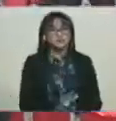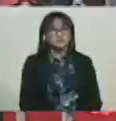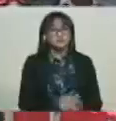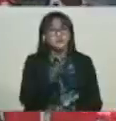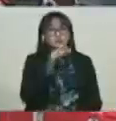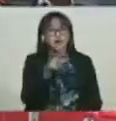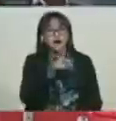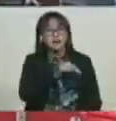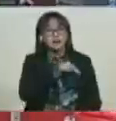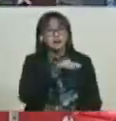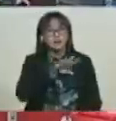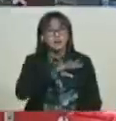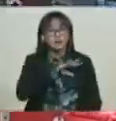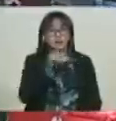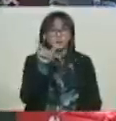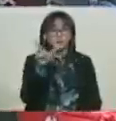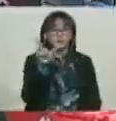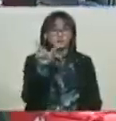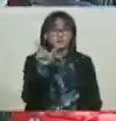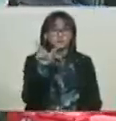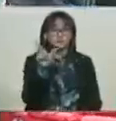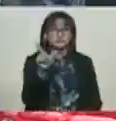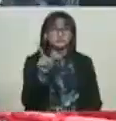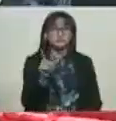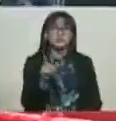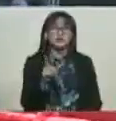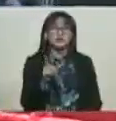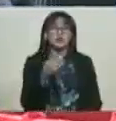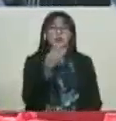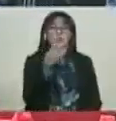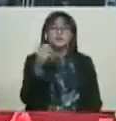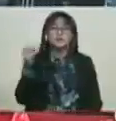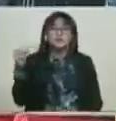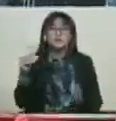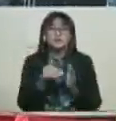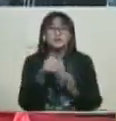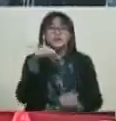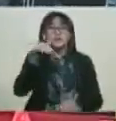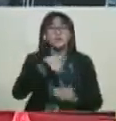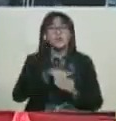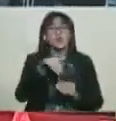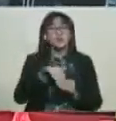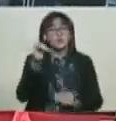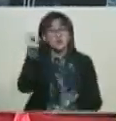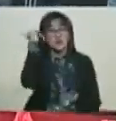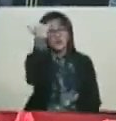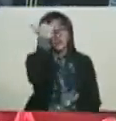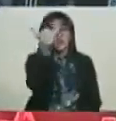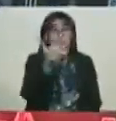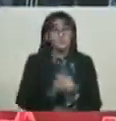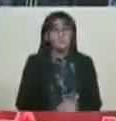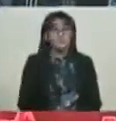carne del partido estamos hablando de 400 mil votos en yaracuy